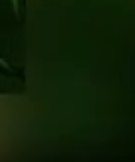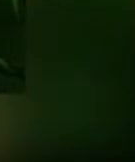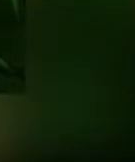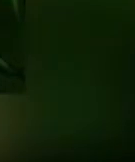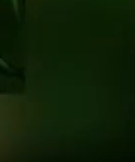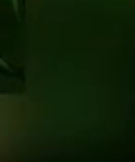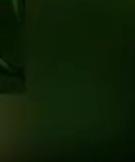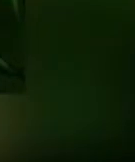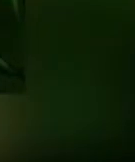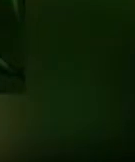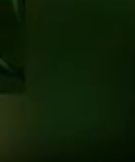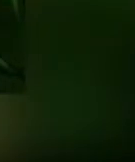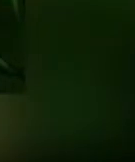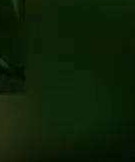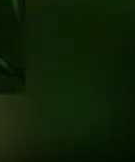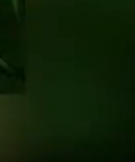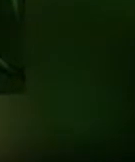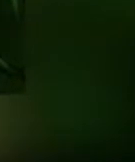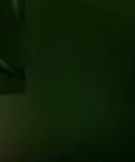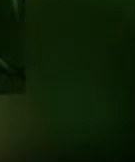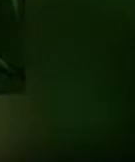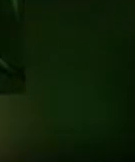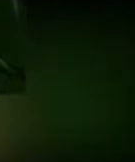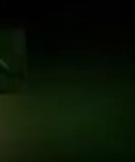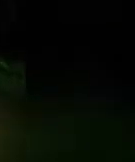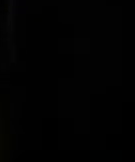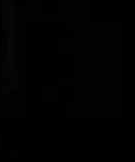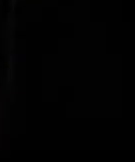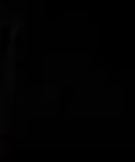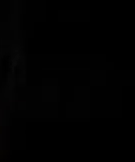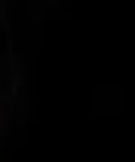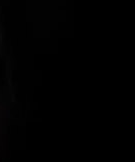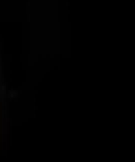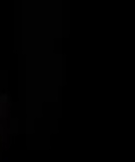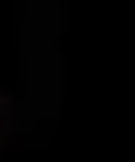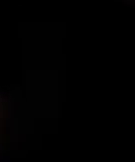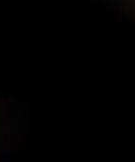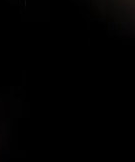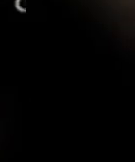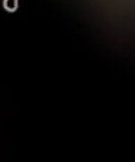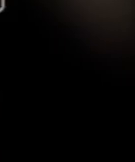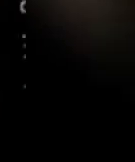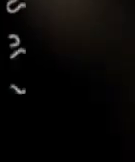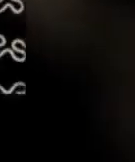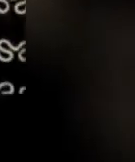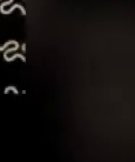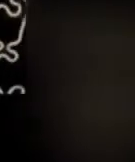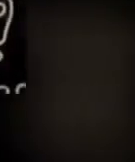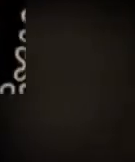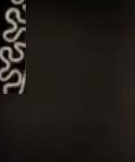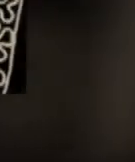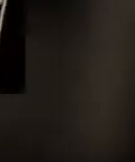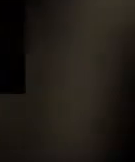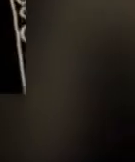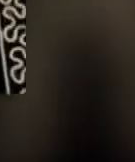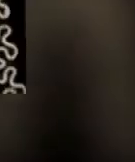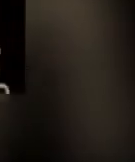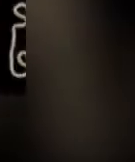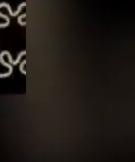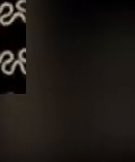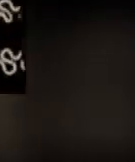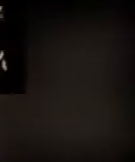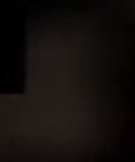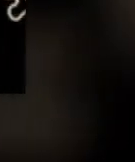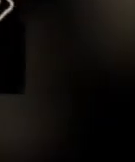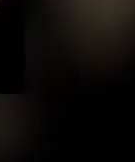paja. Tiempo después, a principios del siglo XX, el mariachi adoptó su vestimenta actual, que desde el siglo XVIII era ya un